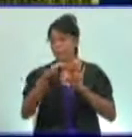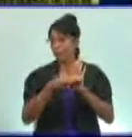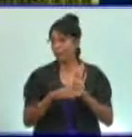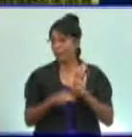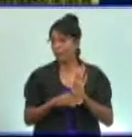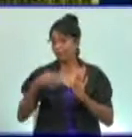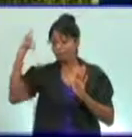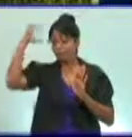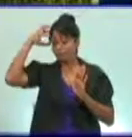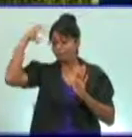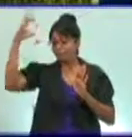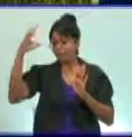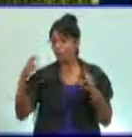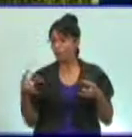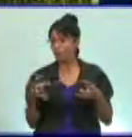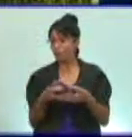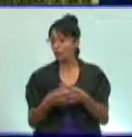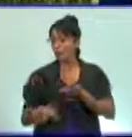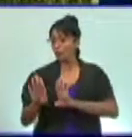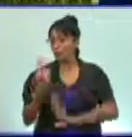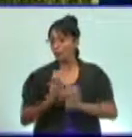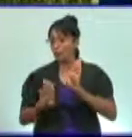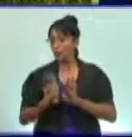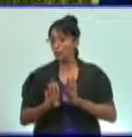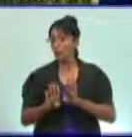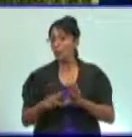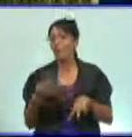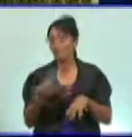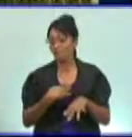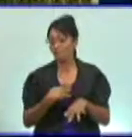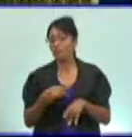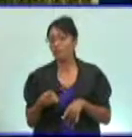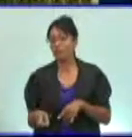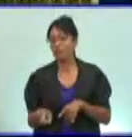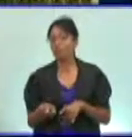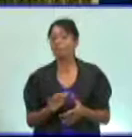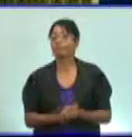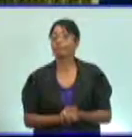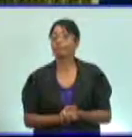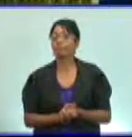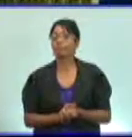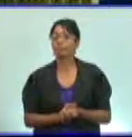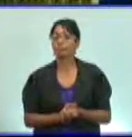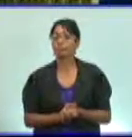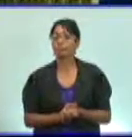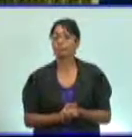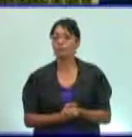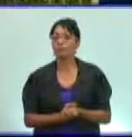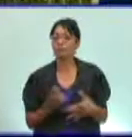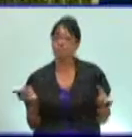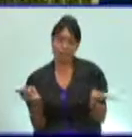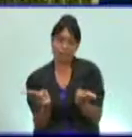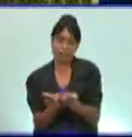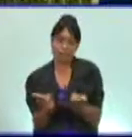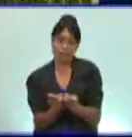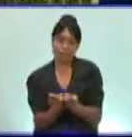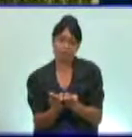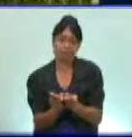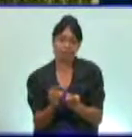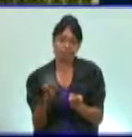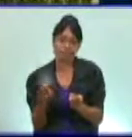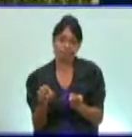gobierno, la defensa civil, para enfrentar estos fenómenos naturales y geográficos. En resumen, vamos a